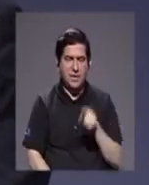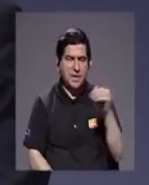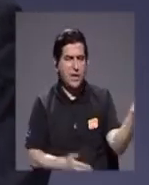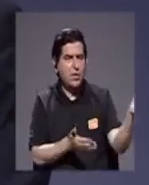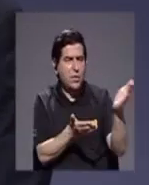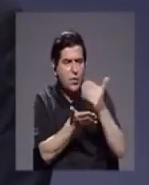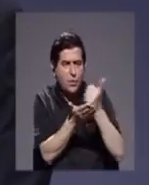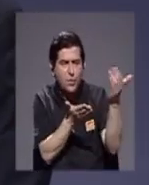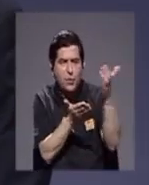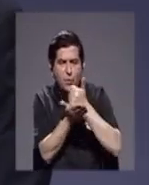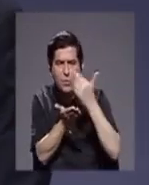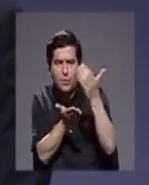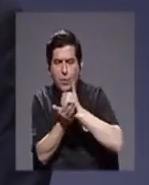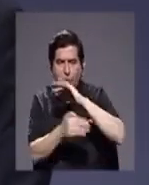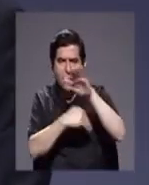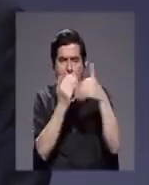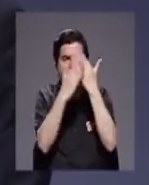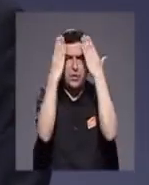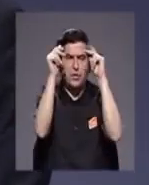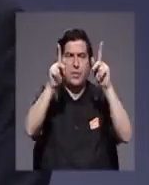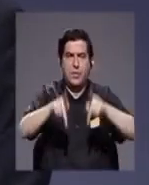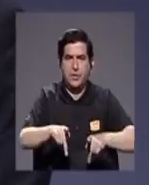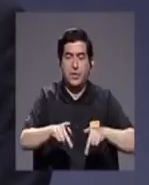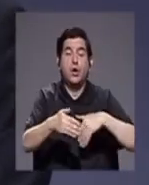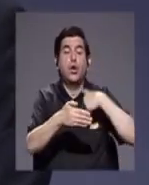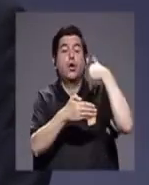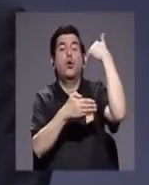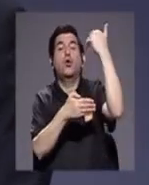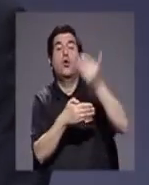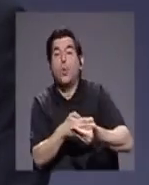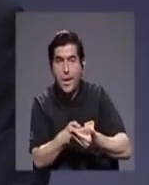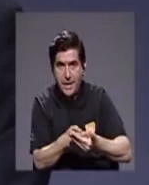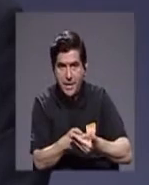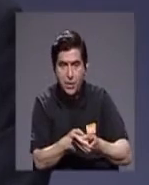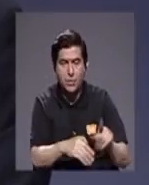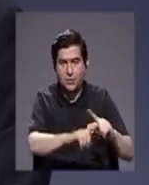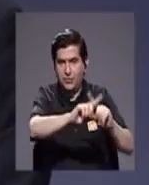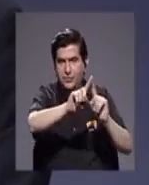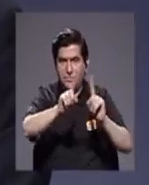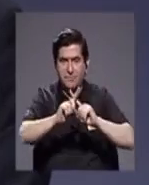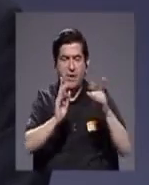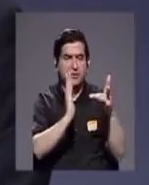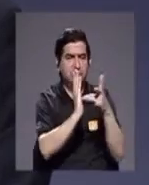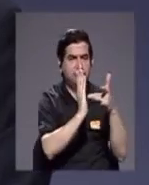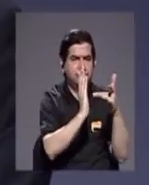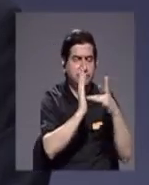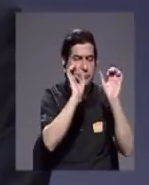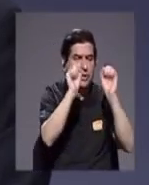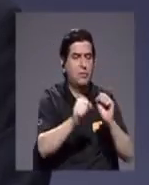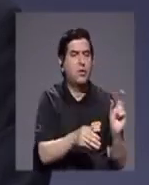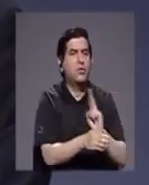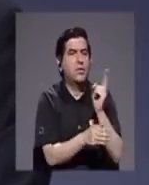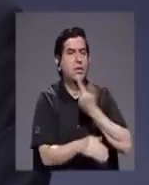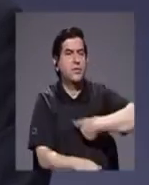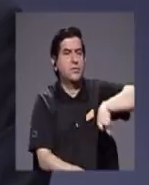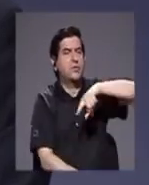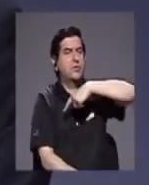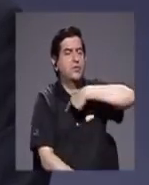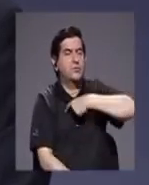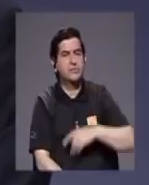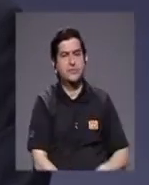toda esa información de los pacientes para que luego a través de las diferentes tecnologías podamos usar